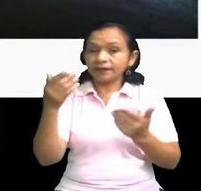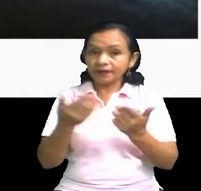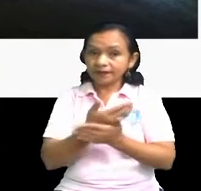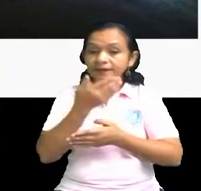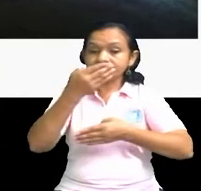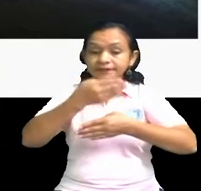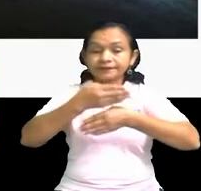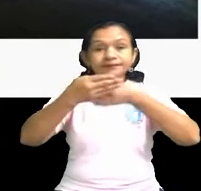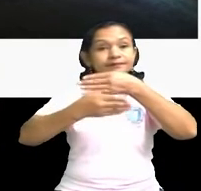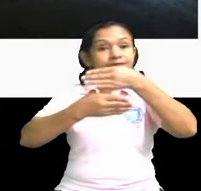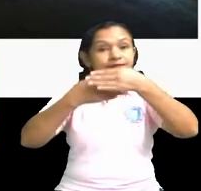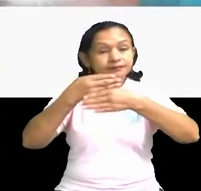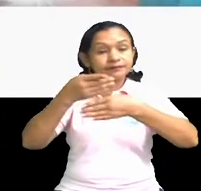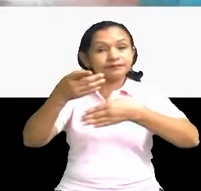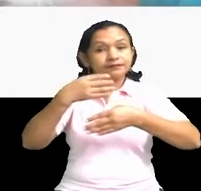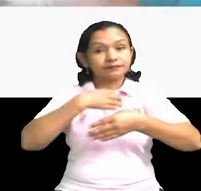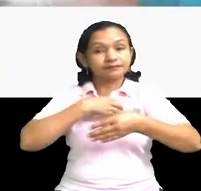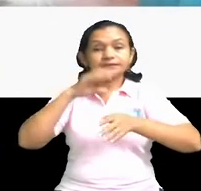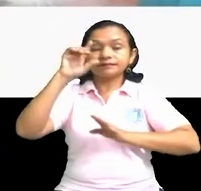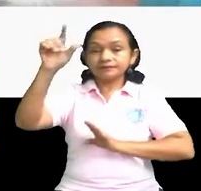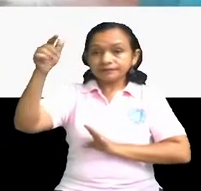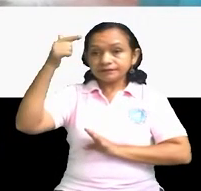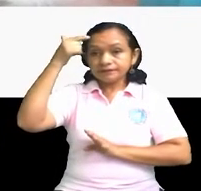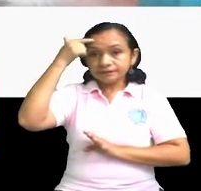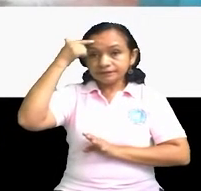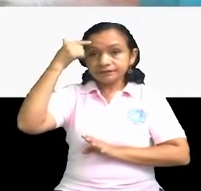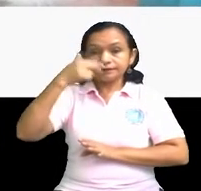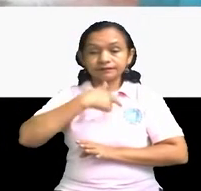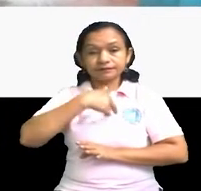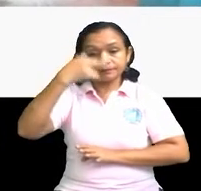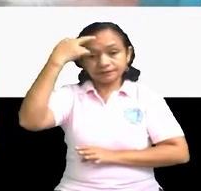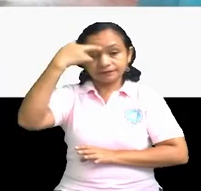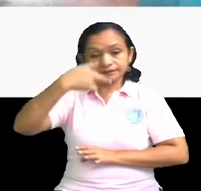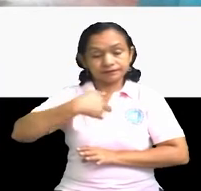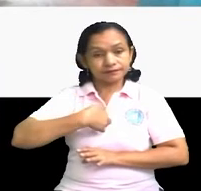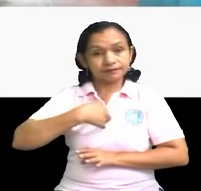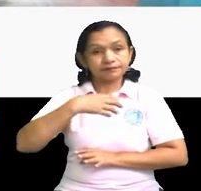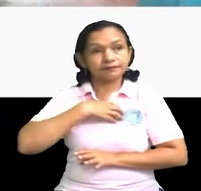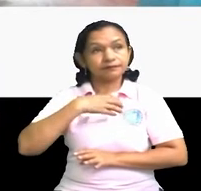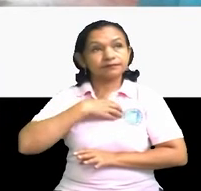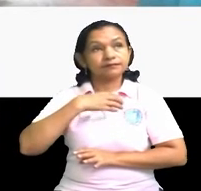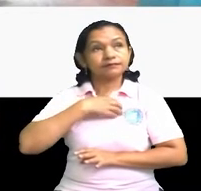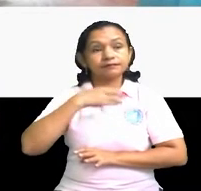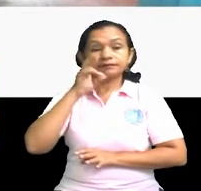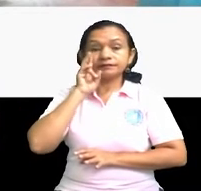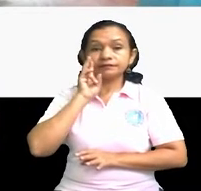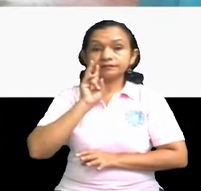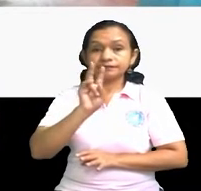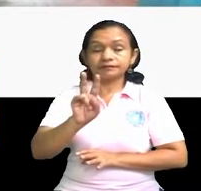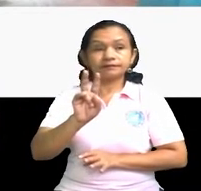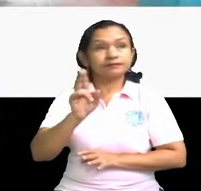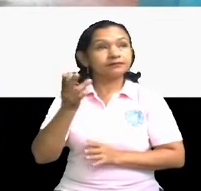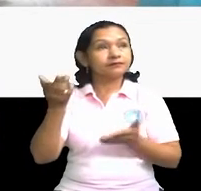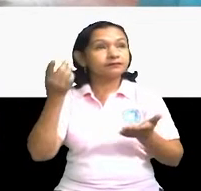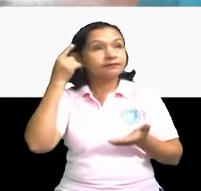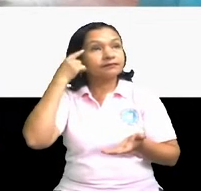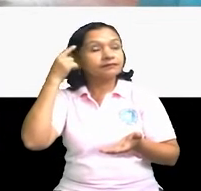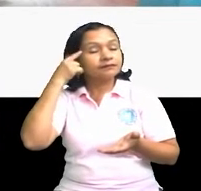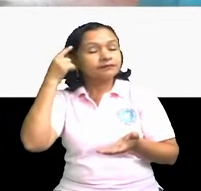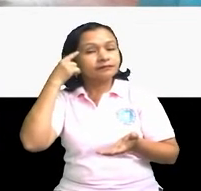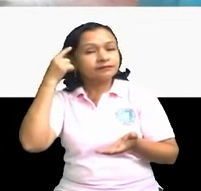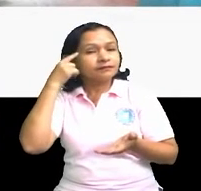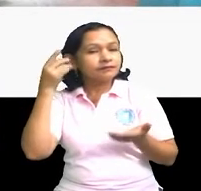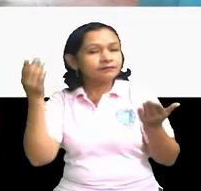Esas son las actuales. Ese es nuestro gobierno. Eso es responsabilidad. Eso que ustedes miran ahí, no vayan a creer que